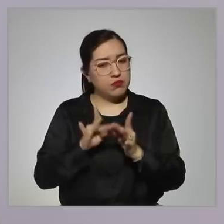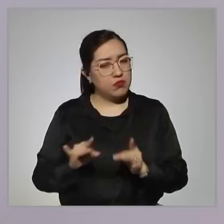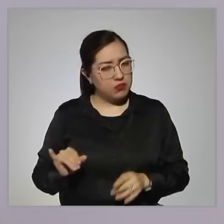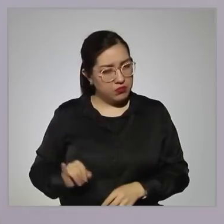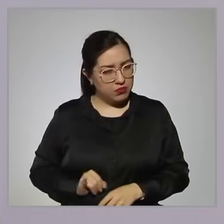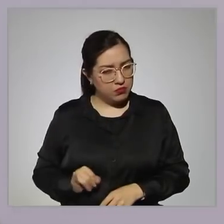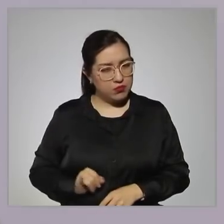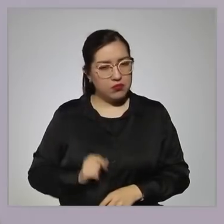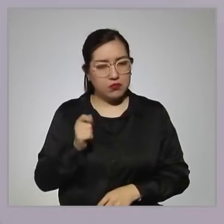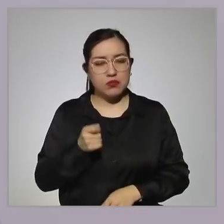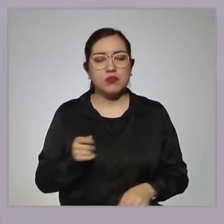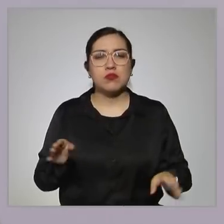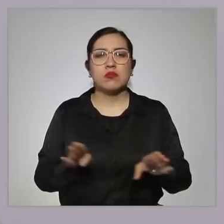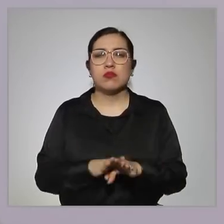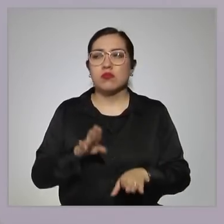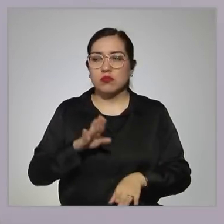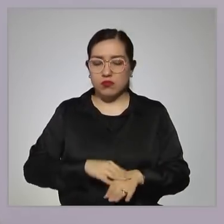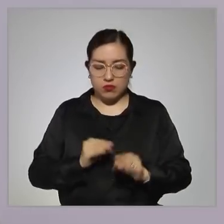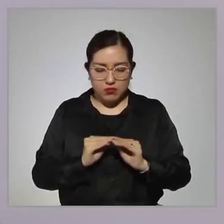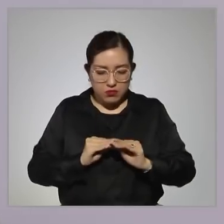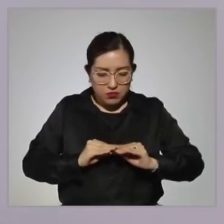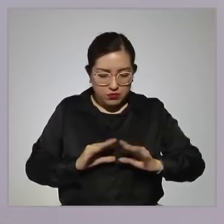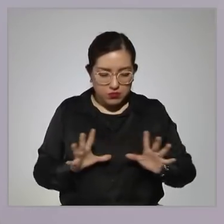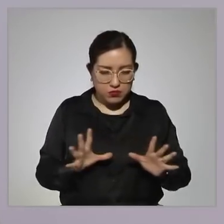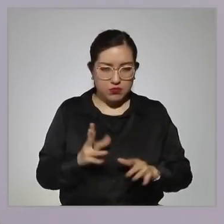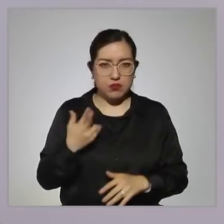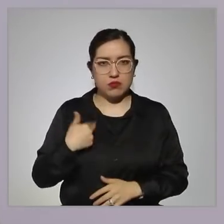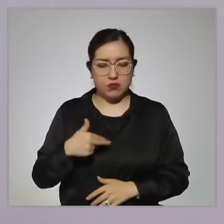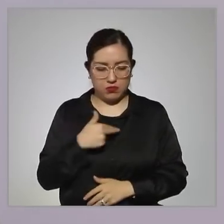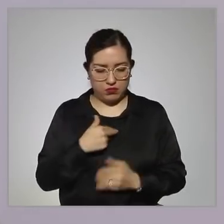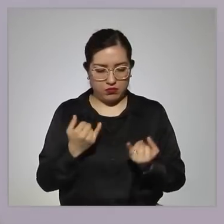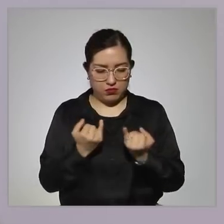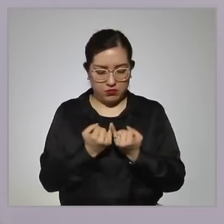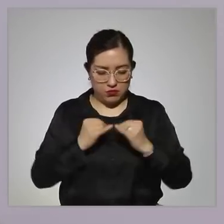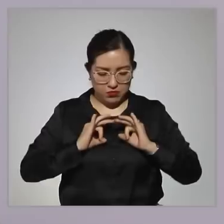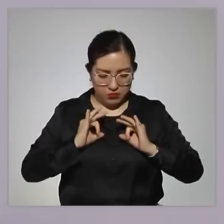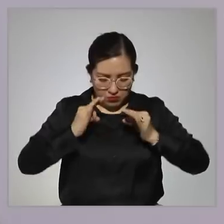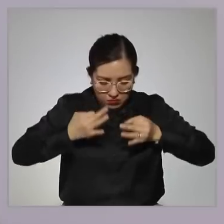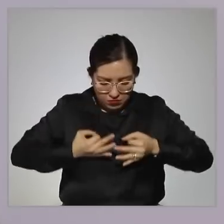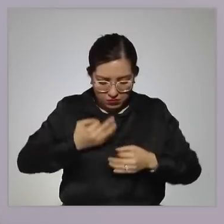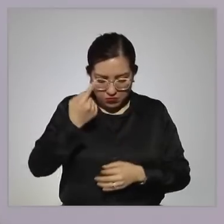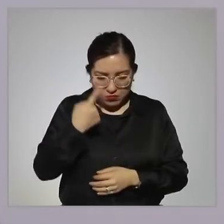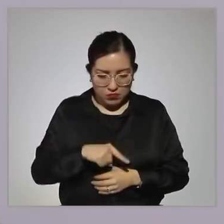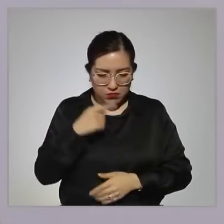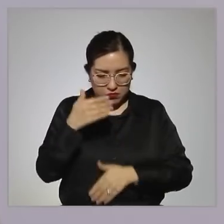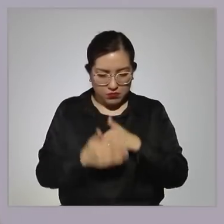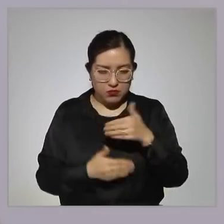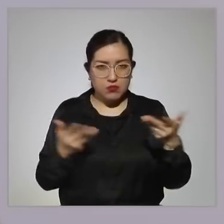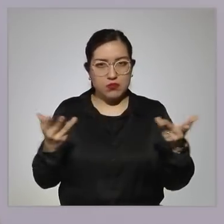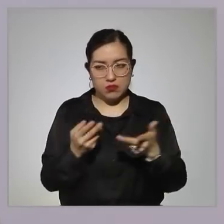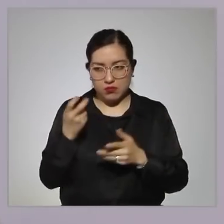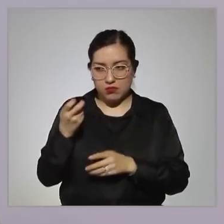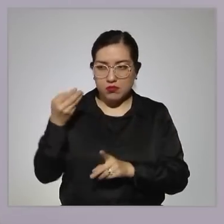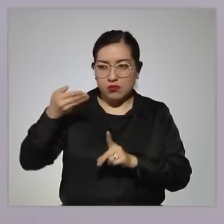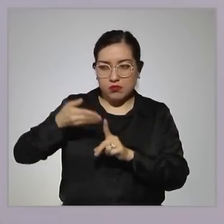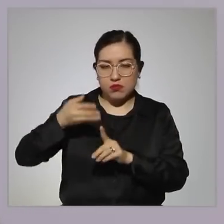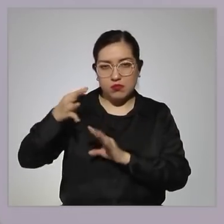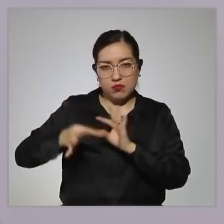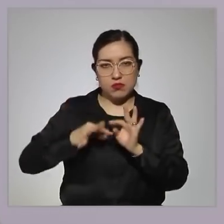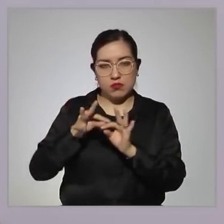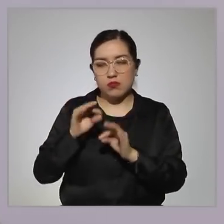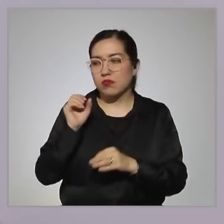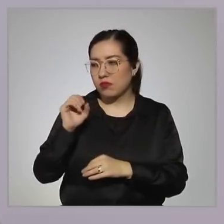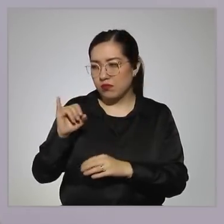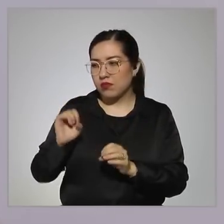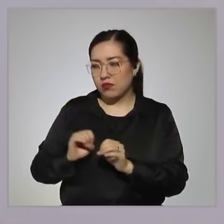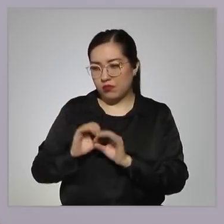tener transparencia nosotros mismos, nosotras mismas, para poder realizar estos propósitos. Claro.